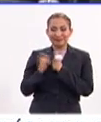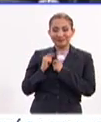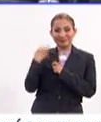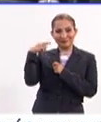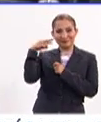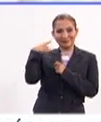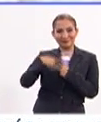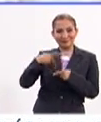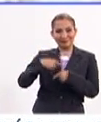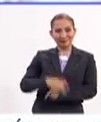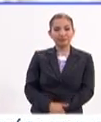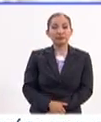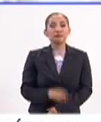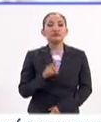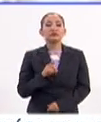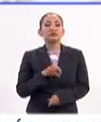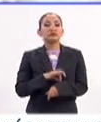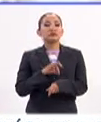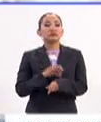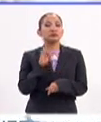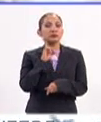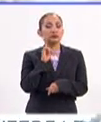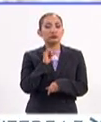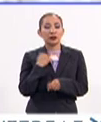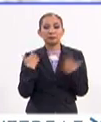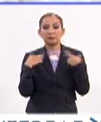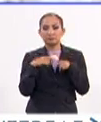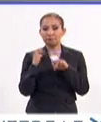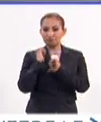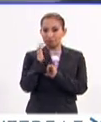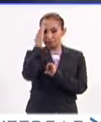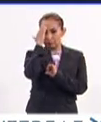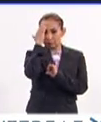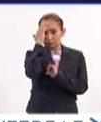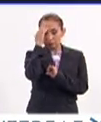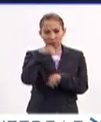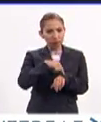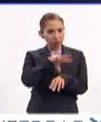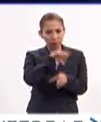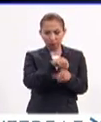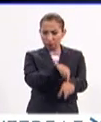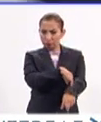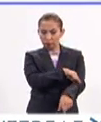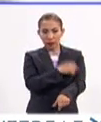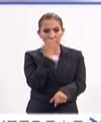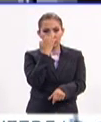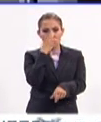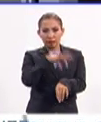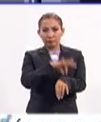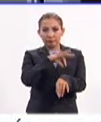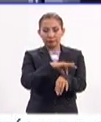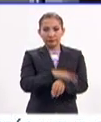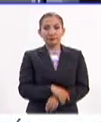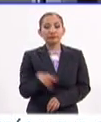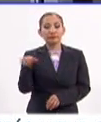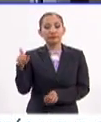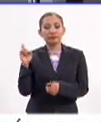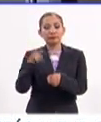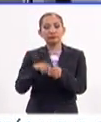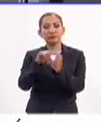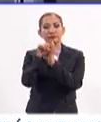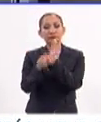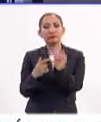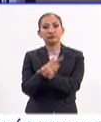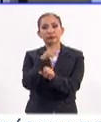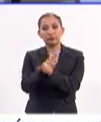los veracruzanos. La doctora Rosalinda es profesora titular C de tiempo completo en la Facultad de Medicina. Pertenece al